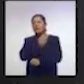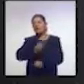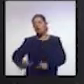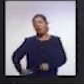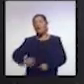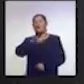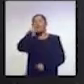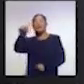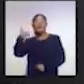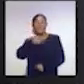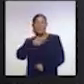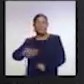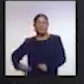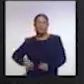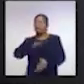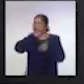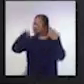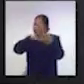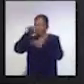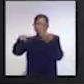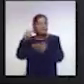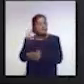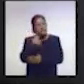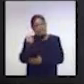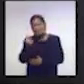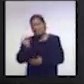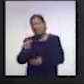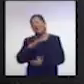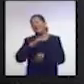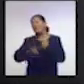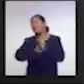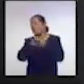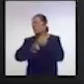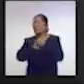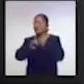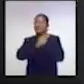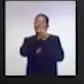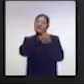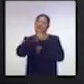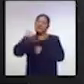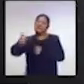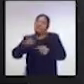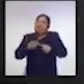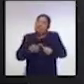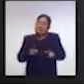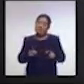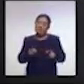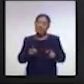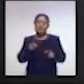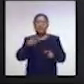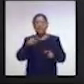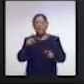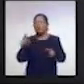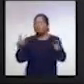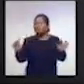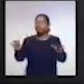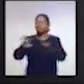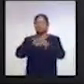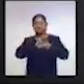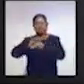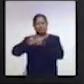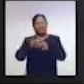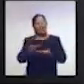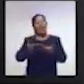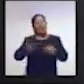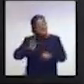porque todos tenemos necesidades, todos tenemos muchos problemas, cada uno de diferente manera, pero bueno, siempre si nos unimos y ahora más que